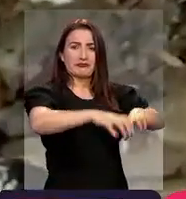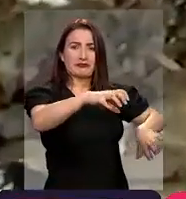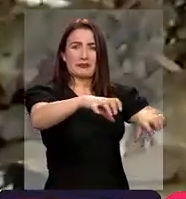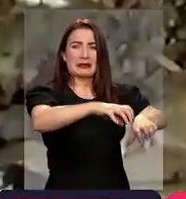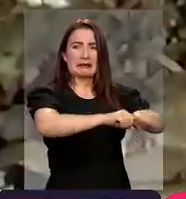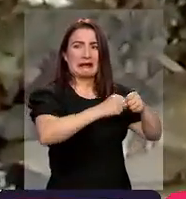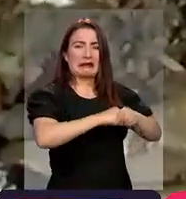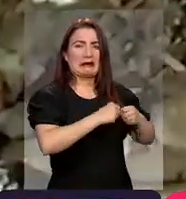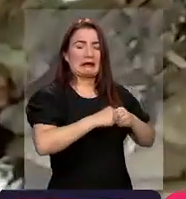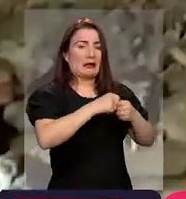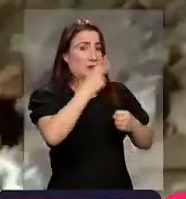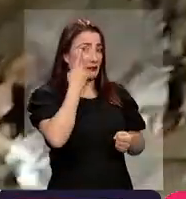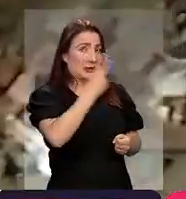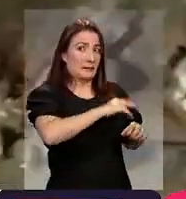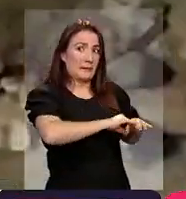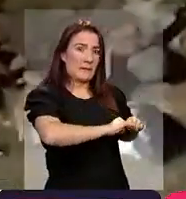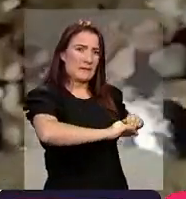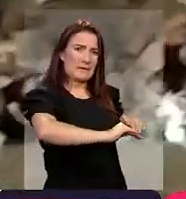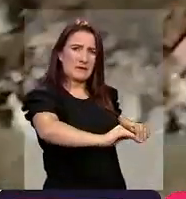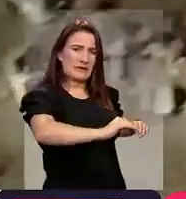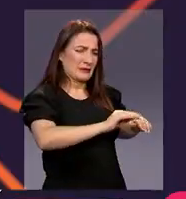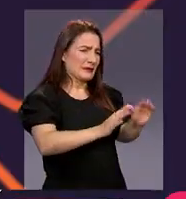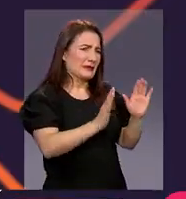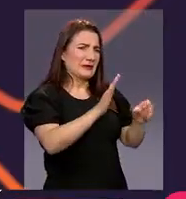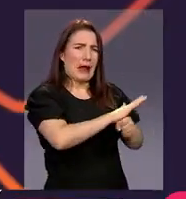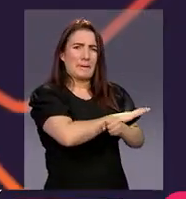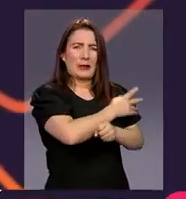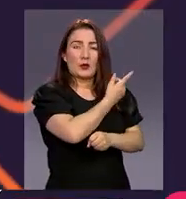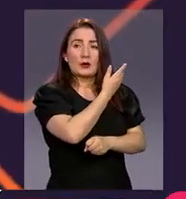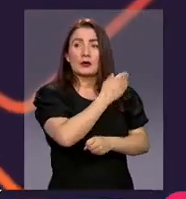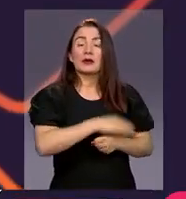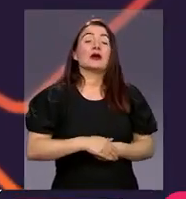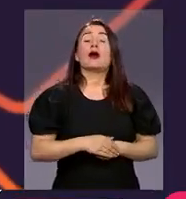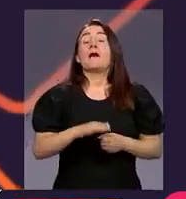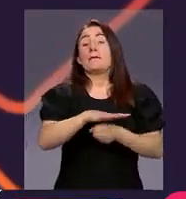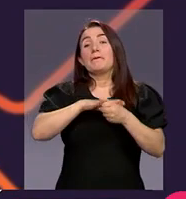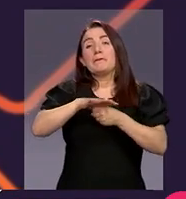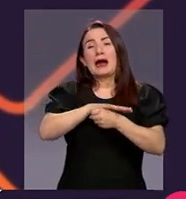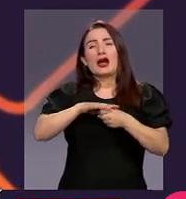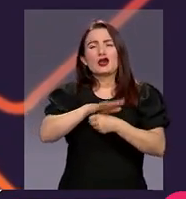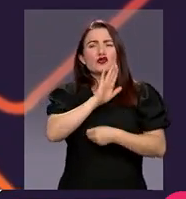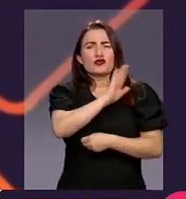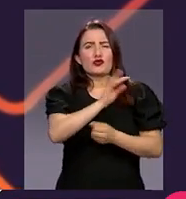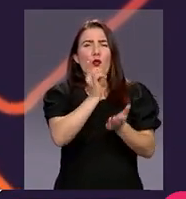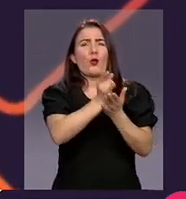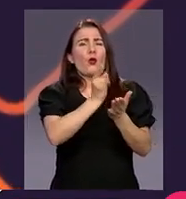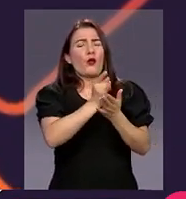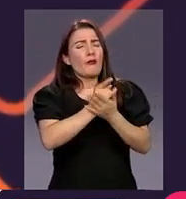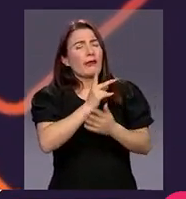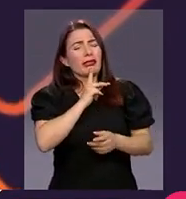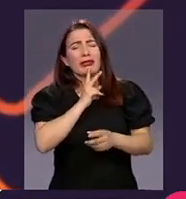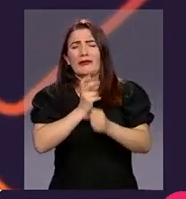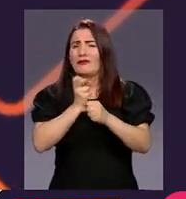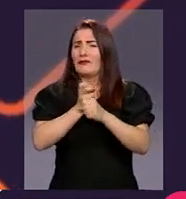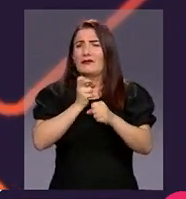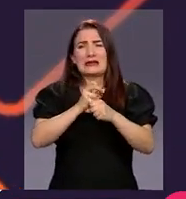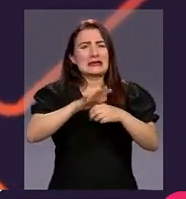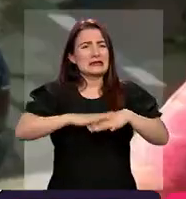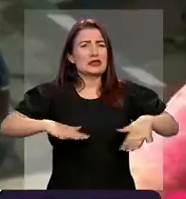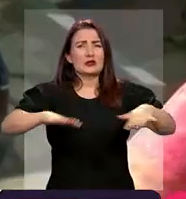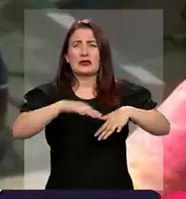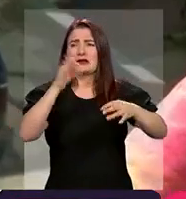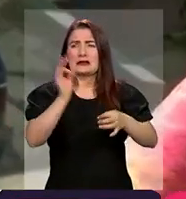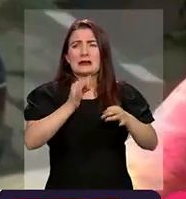agua sumidero, que como lo pueden apreciar, está supremamente tapado. En los barrios Antonio José de Sucre y Villanita, los residentes indican que la situación es